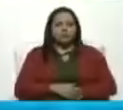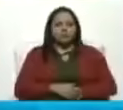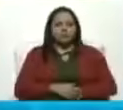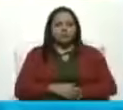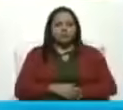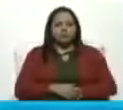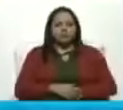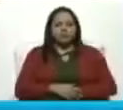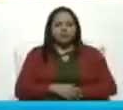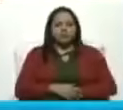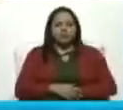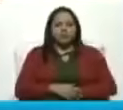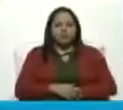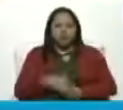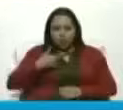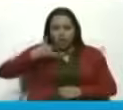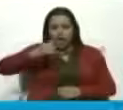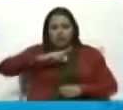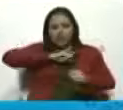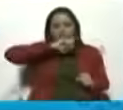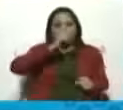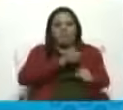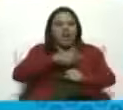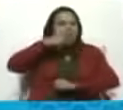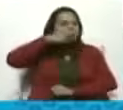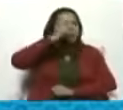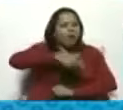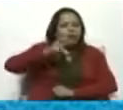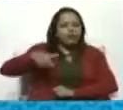y llevo la fuerza del pueblo.